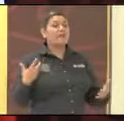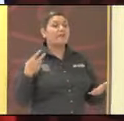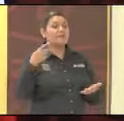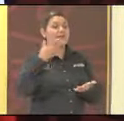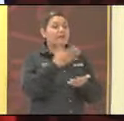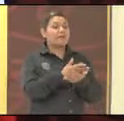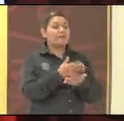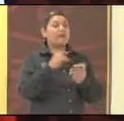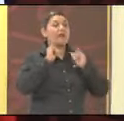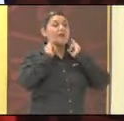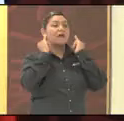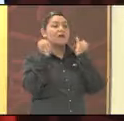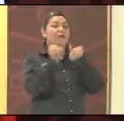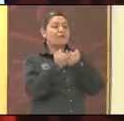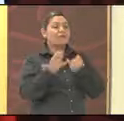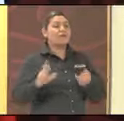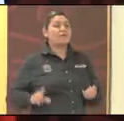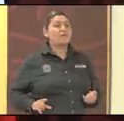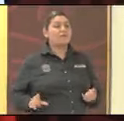de Gobierno el alcalde,